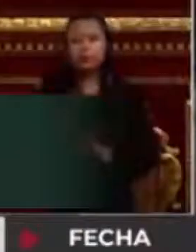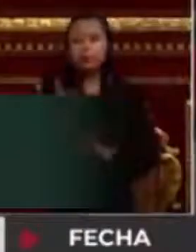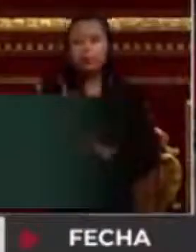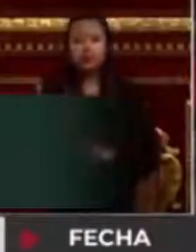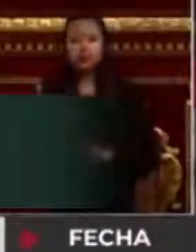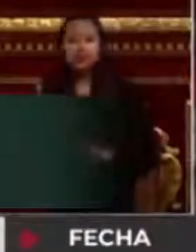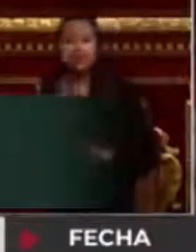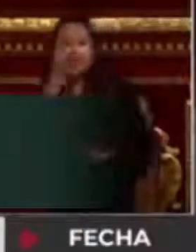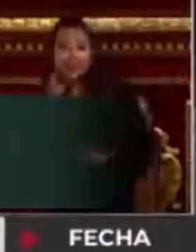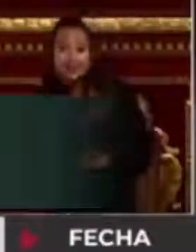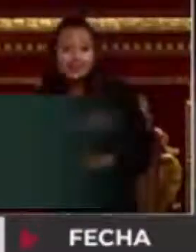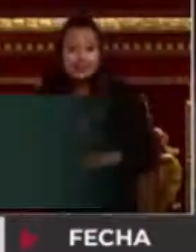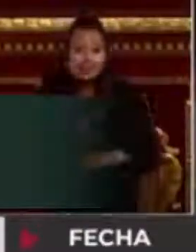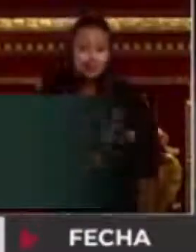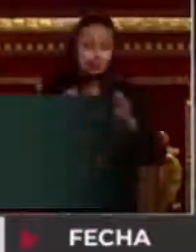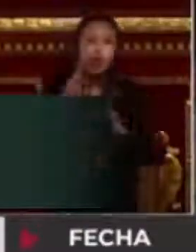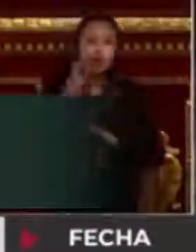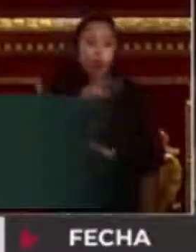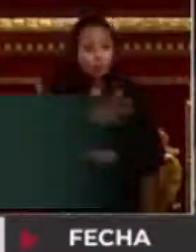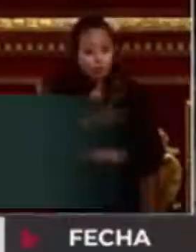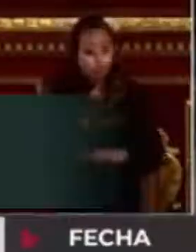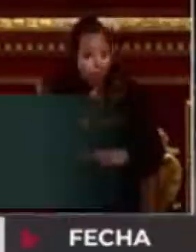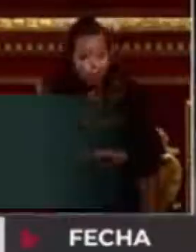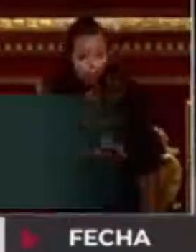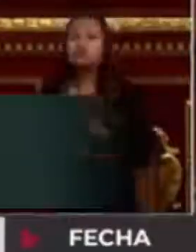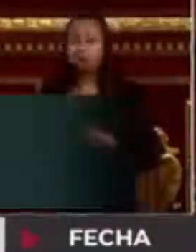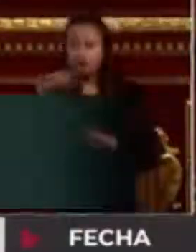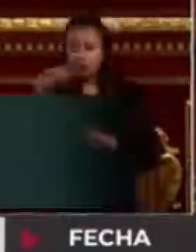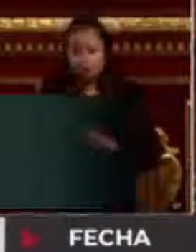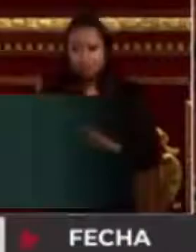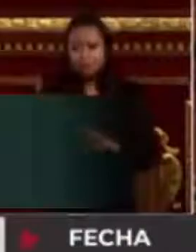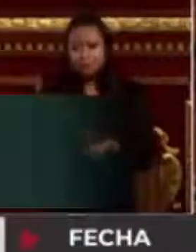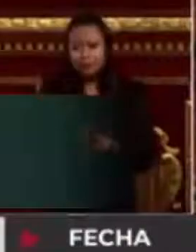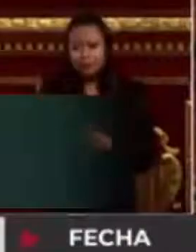el derecho a la educación. Se estima que en la Ciudad de México hay